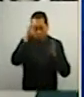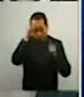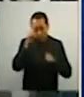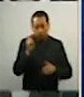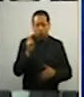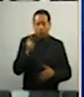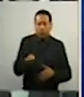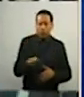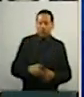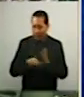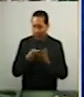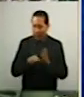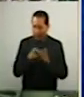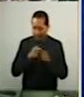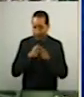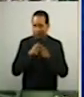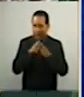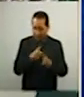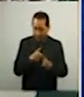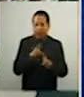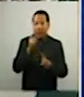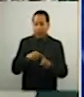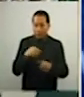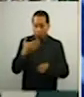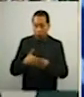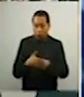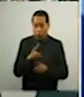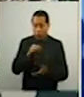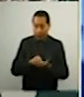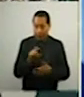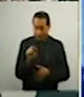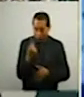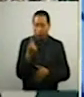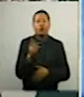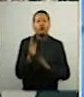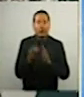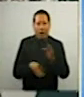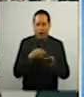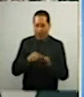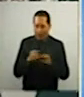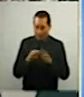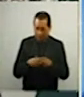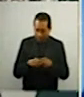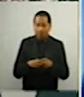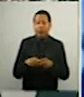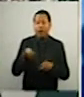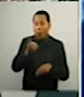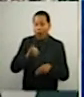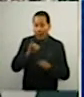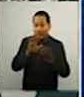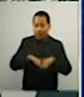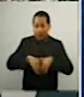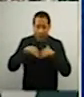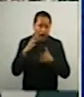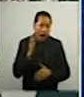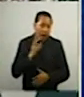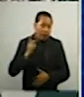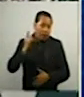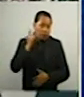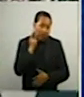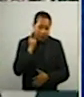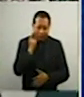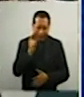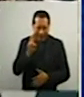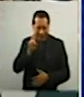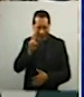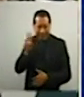reforma. ¿Quiénes aprobaron esa reforma? Los legisladores que ocuparon el cargo de 2014 a 2018. La lógica era que